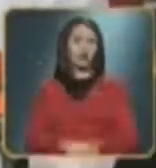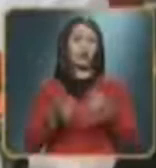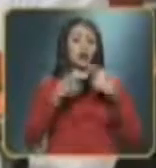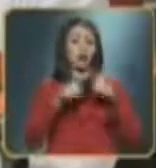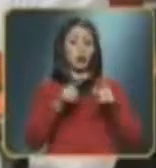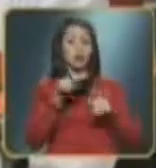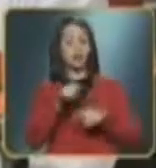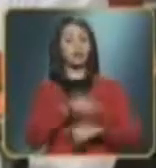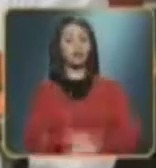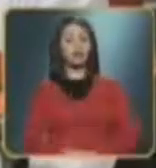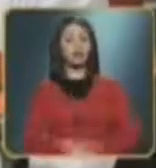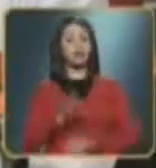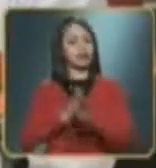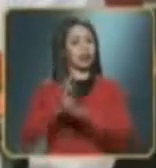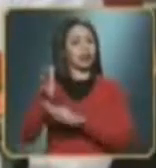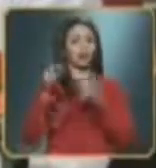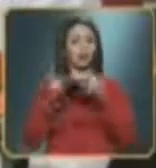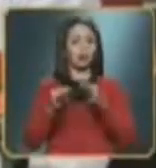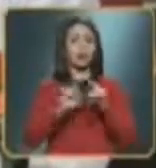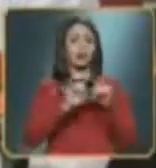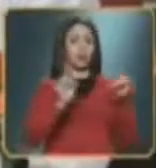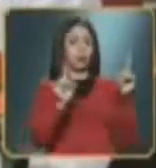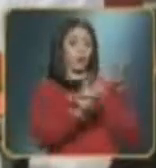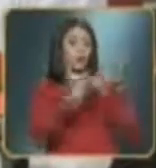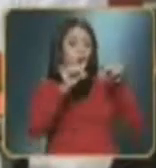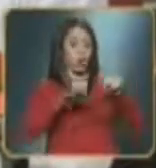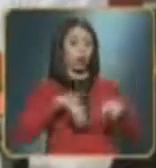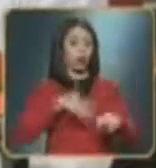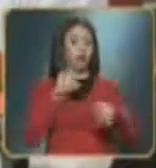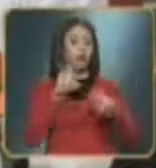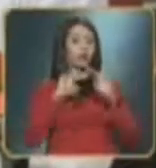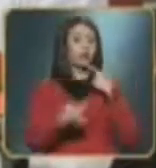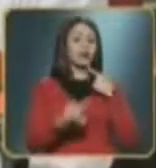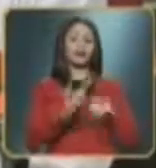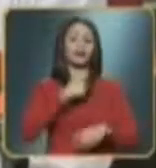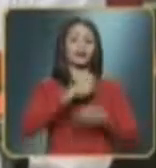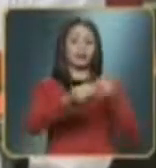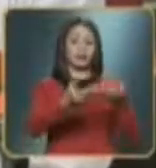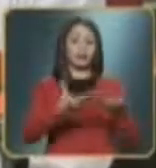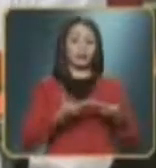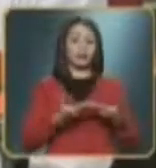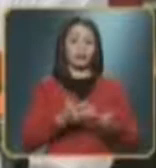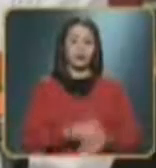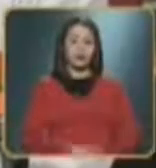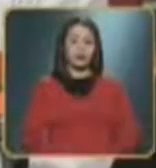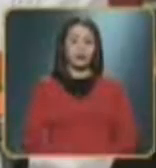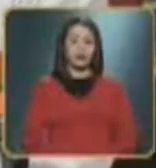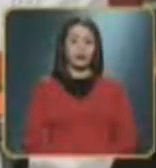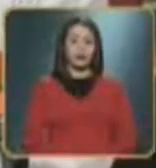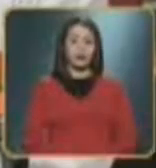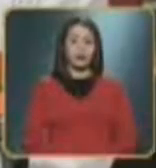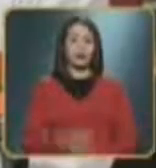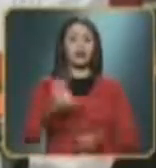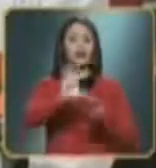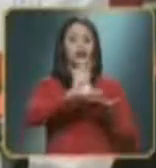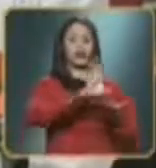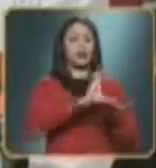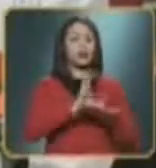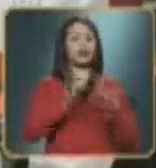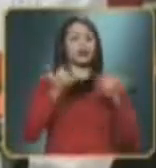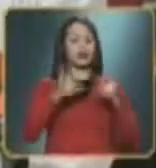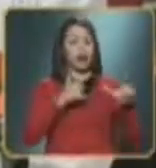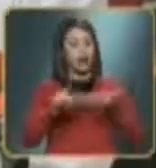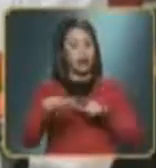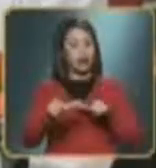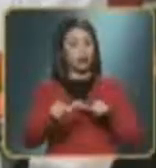la señal analógica la vamos a seguir recibiendo pero a partir de hoy podemos decir que estaremos recibiendo en las ciudades donde ellos tienen